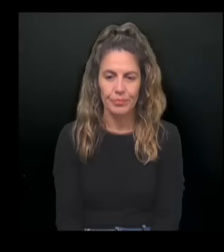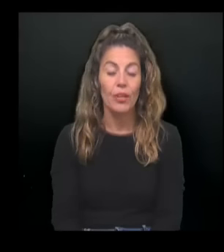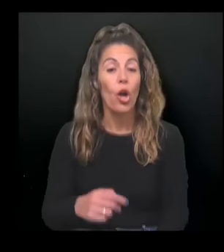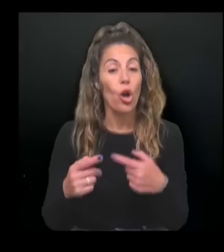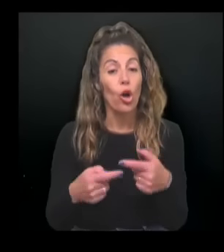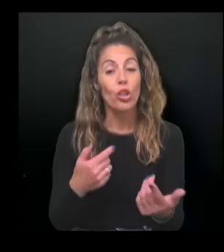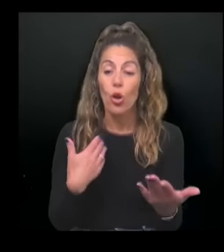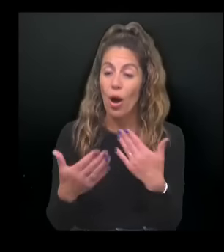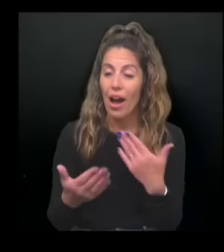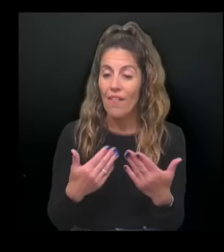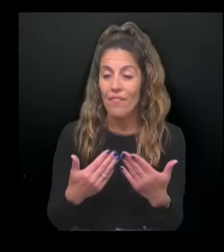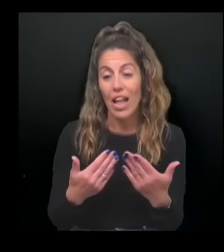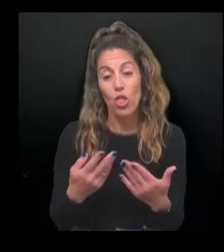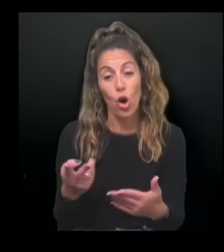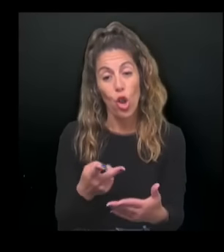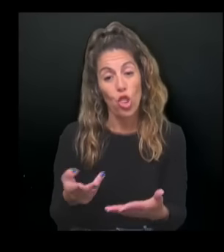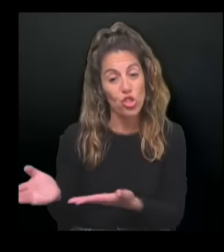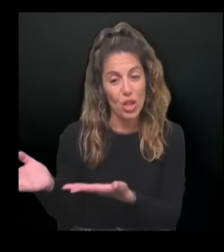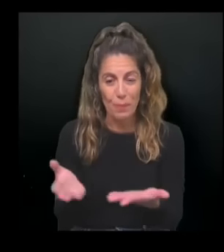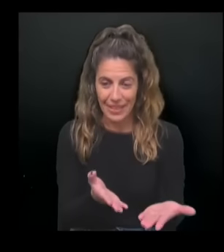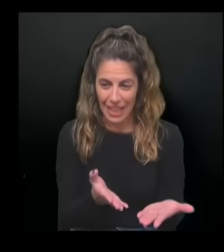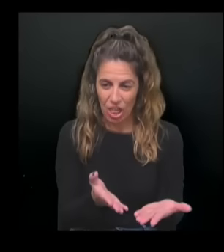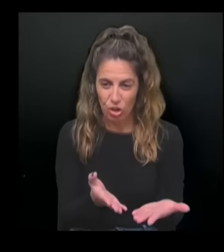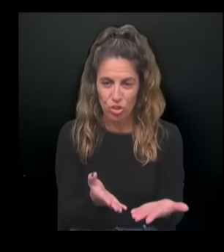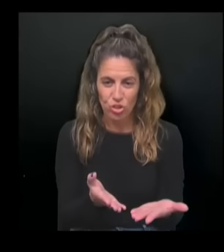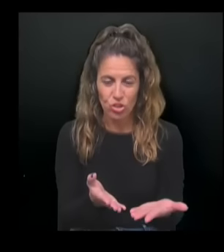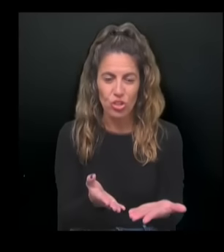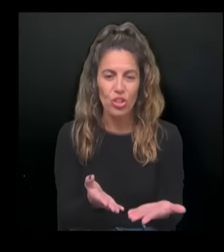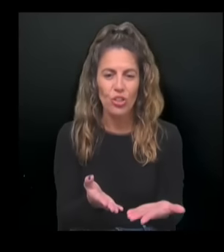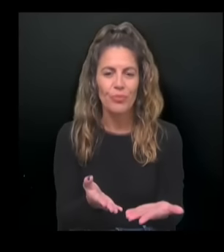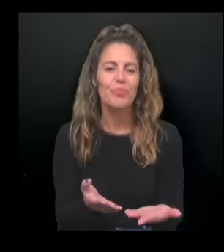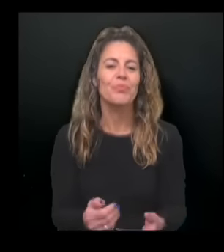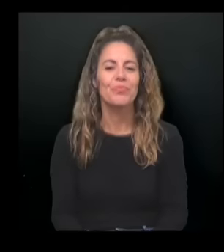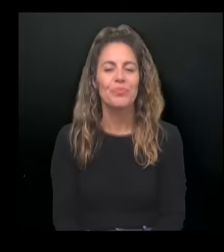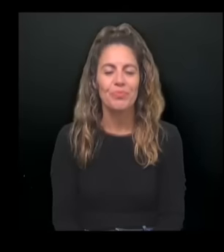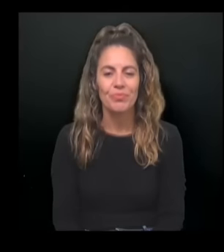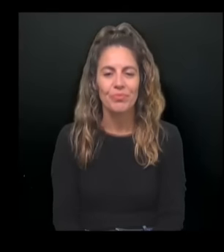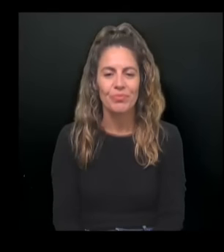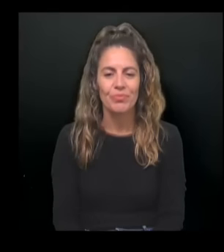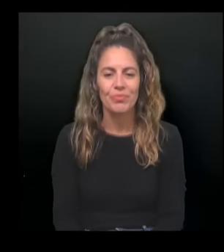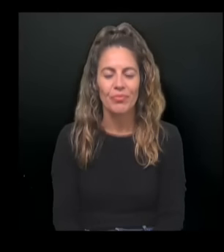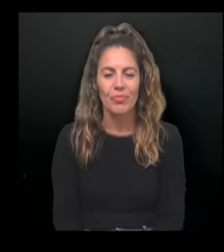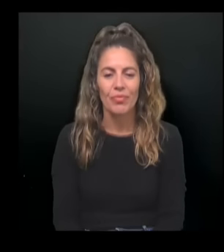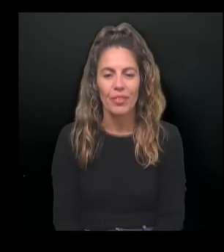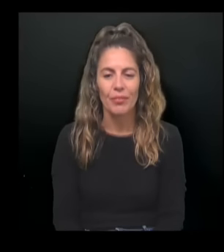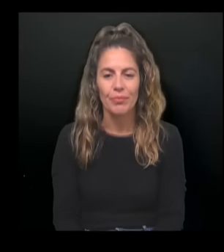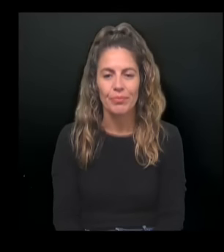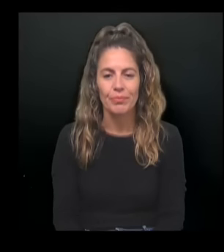Seguimos conversando con Marcos Carámbula y Esteban Schroeder. Siempre me cuesta decir, a todo el mundo le cuesta Schroeder.